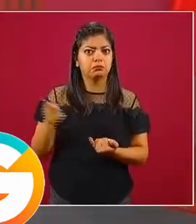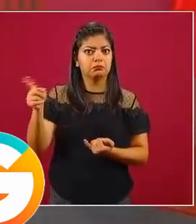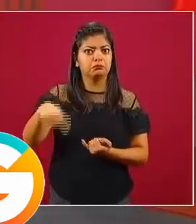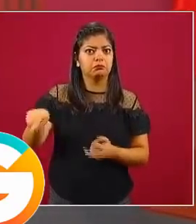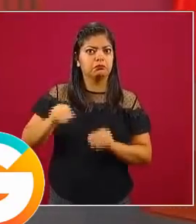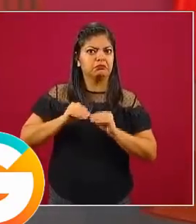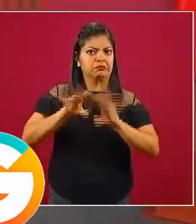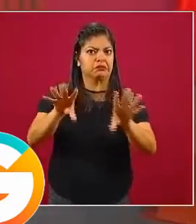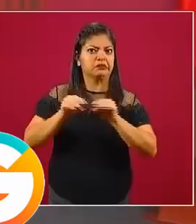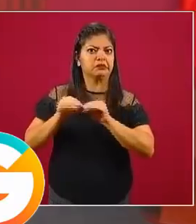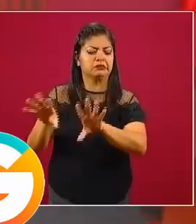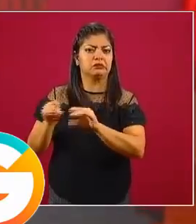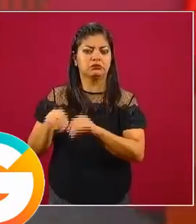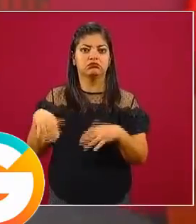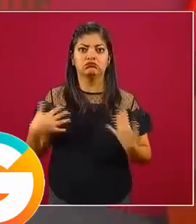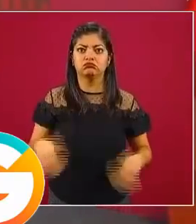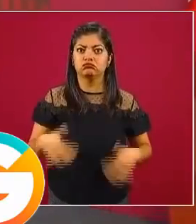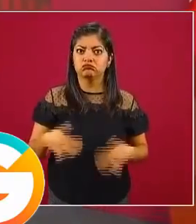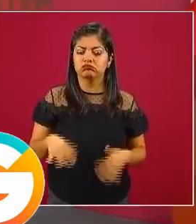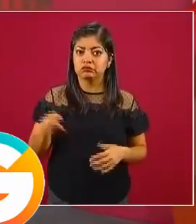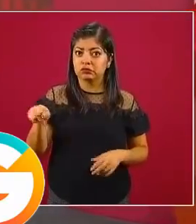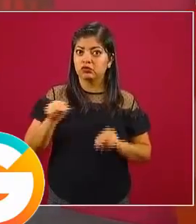difundieron. Fue una gran noticia.